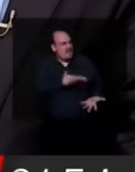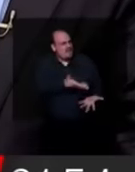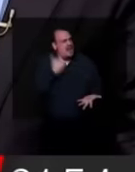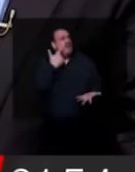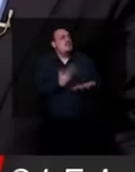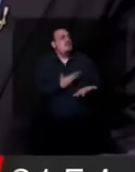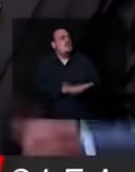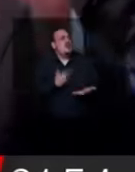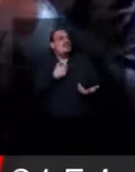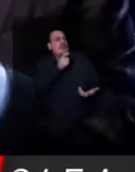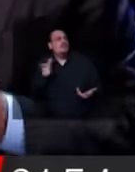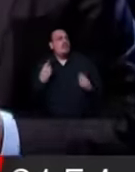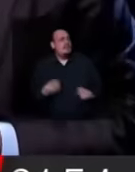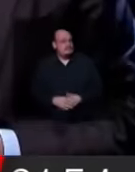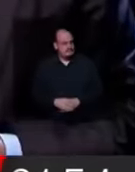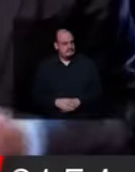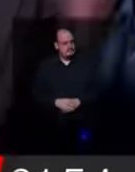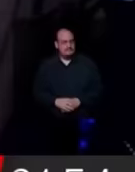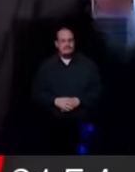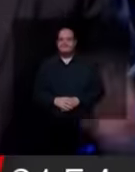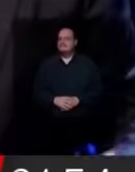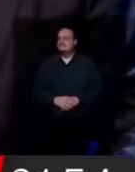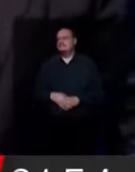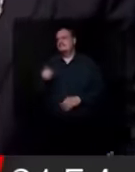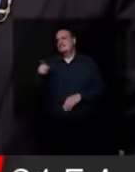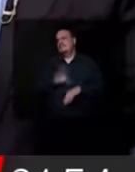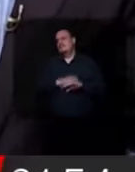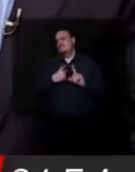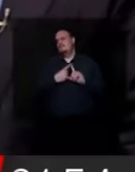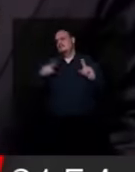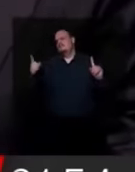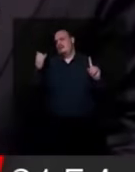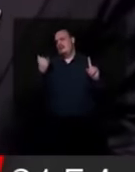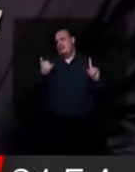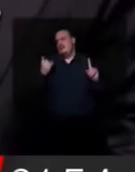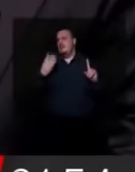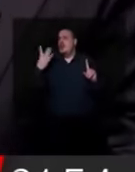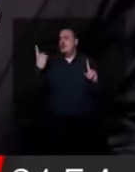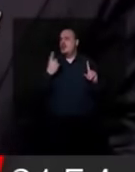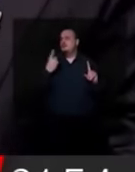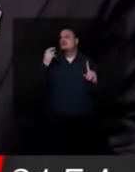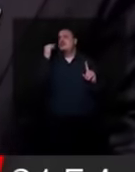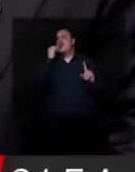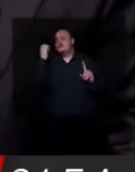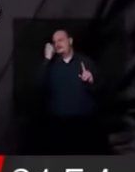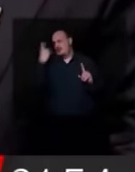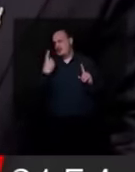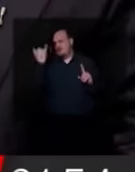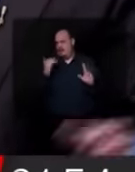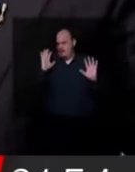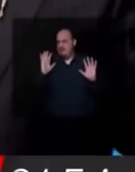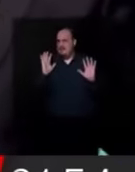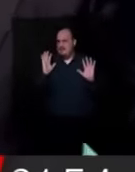economía, que podría haber utilizado la misma técnica, y Massa optar por no contestarlas o por irse a otro lado. Te cierro con